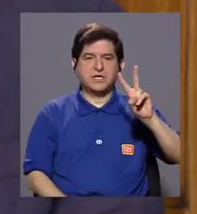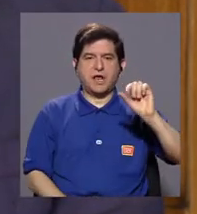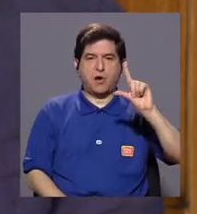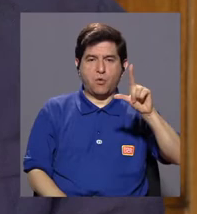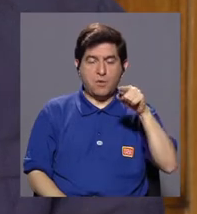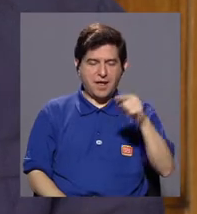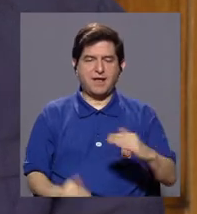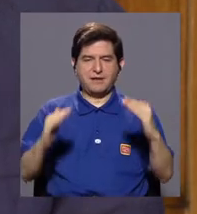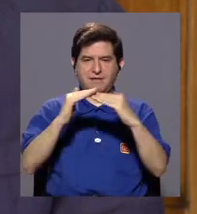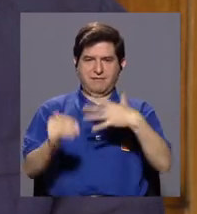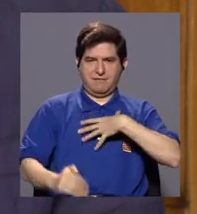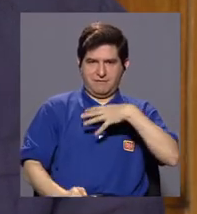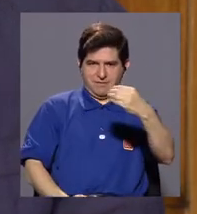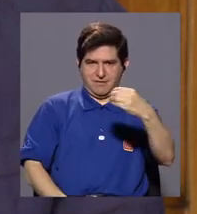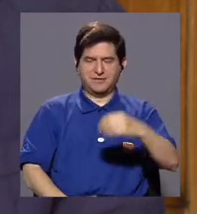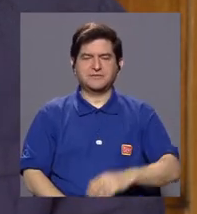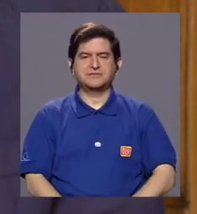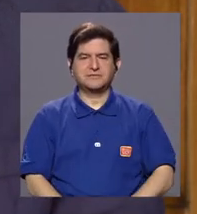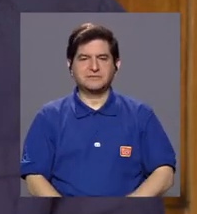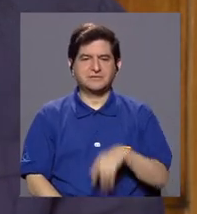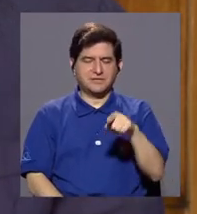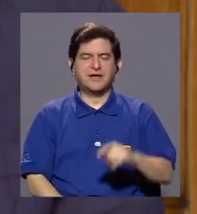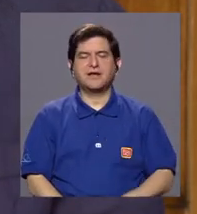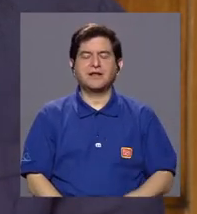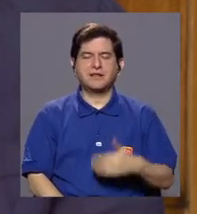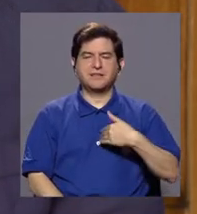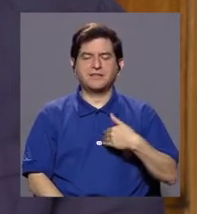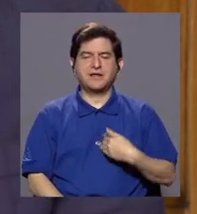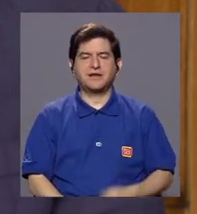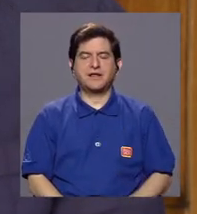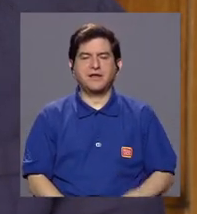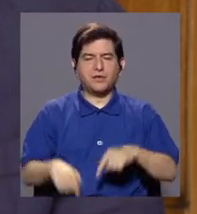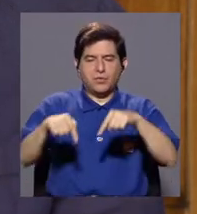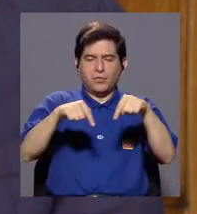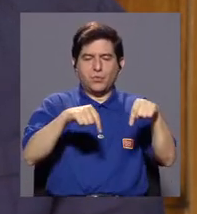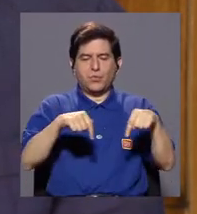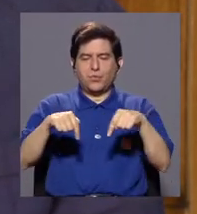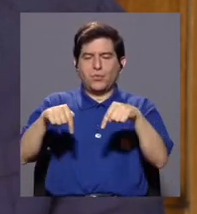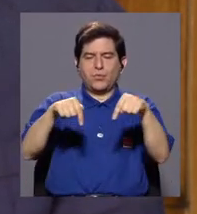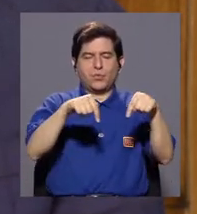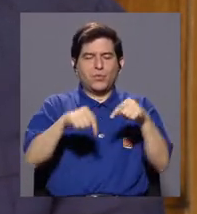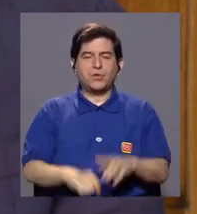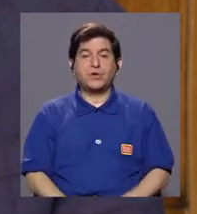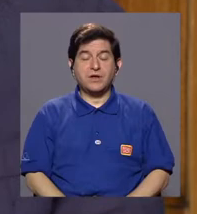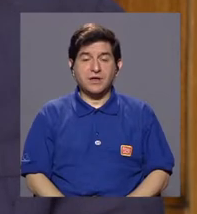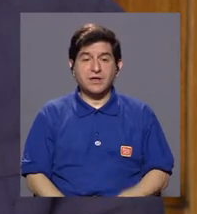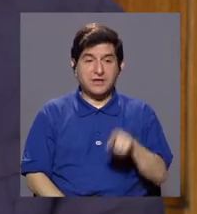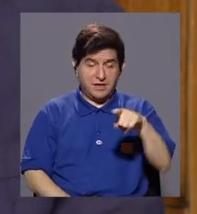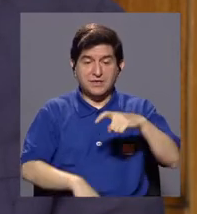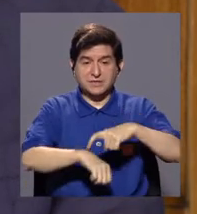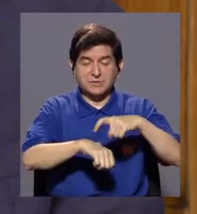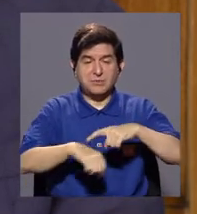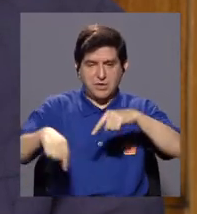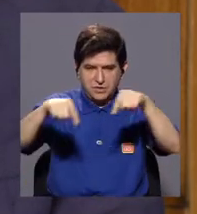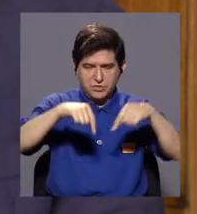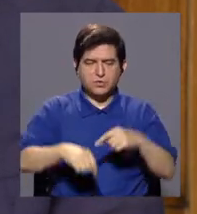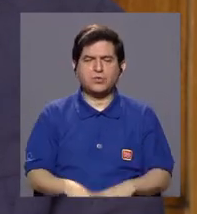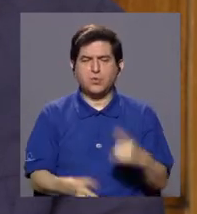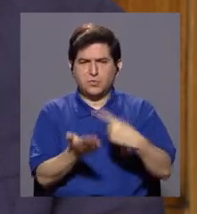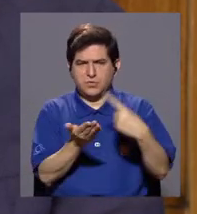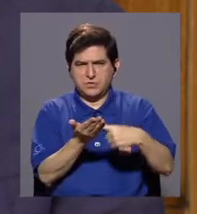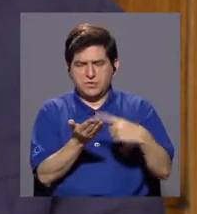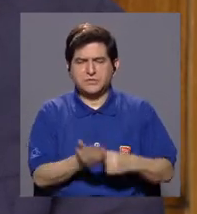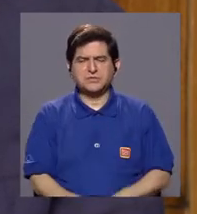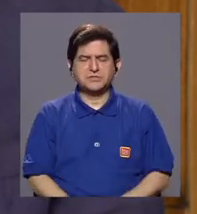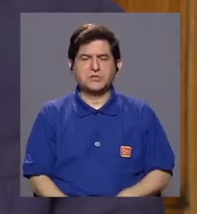Blanca, él estaba con su grabadora y pudo entonces grabar las discusiones entre el